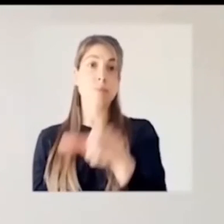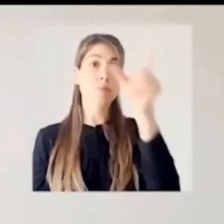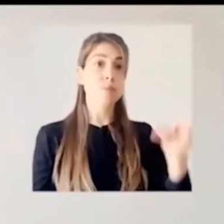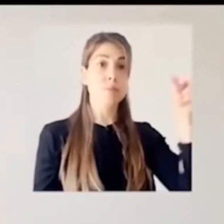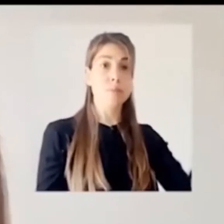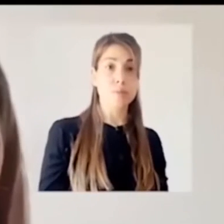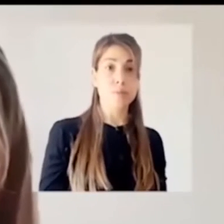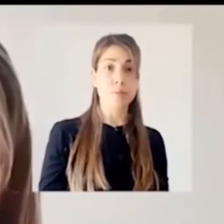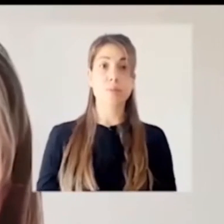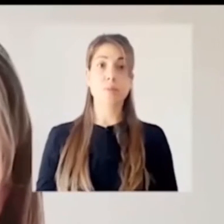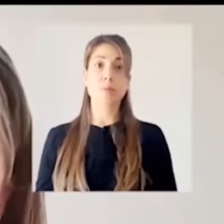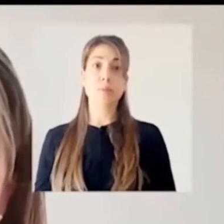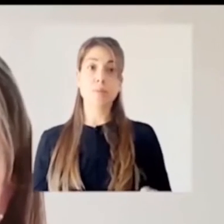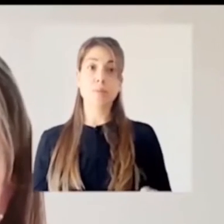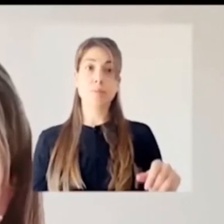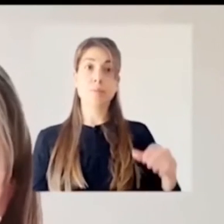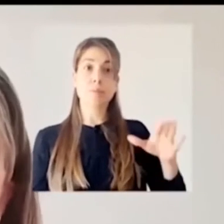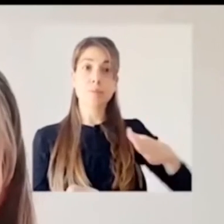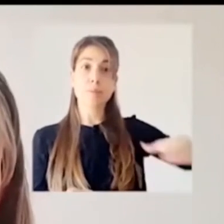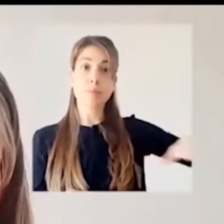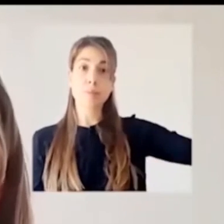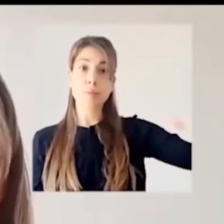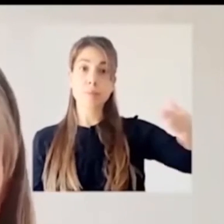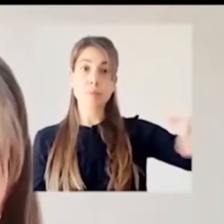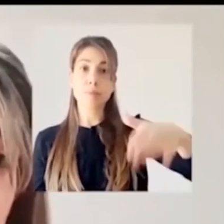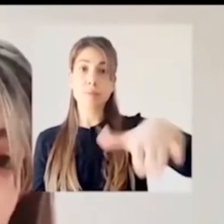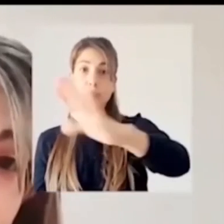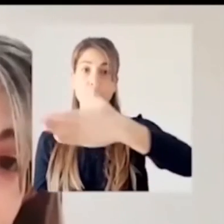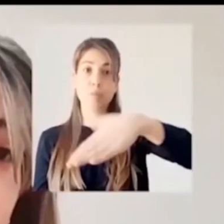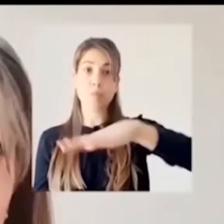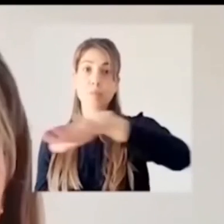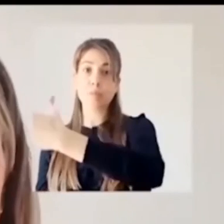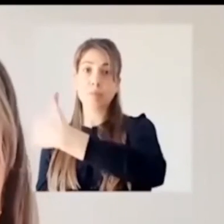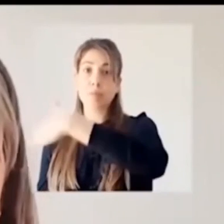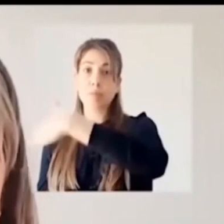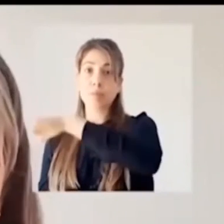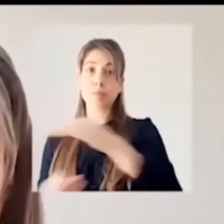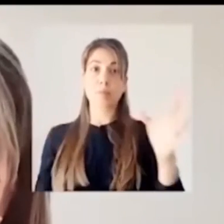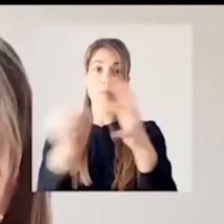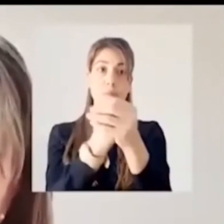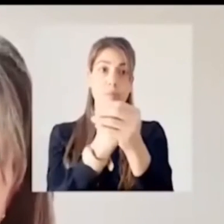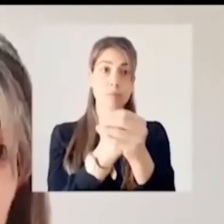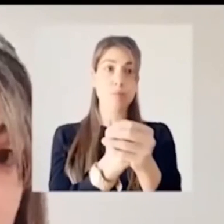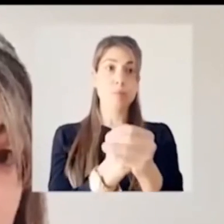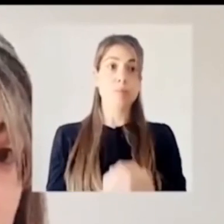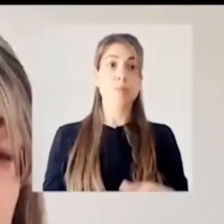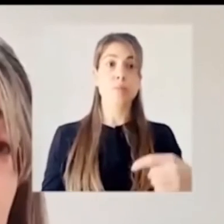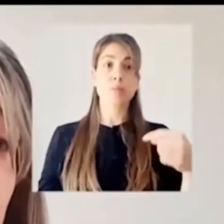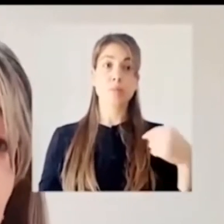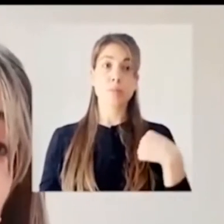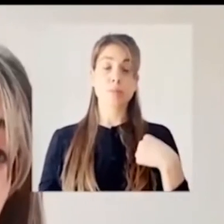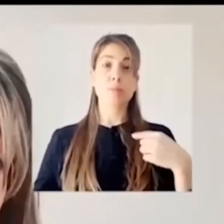Para poder modificar y poder generar espacios inclusivos, tenemos que tener una